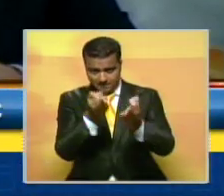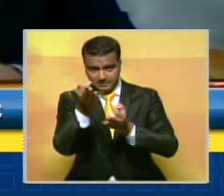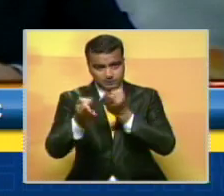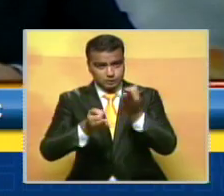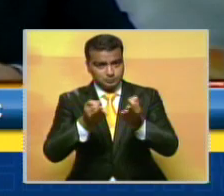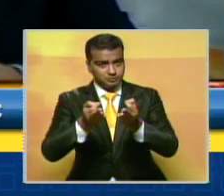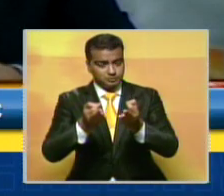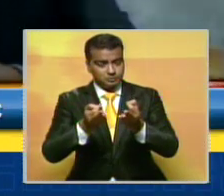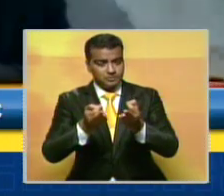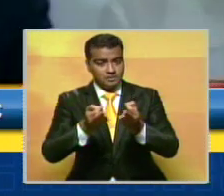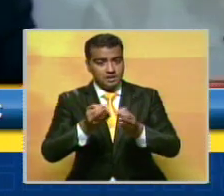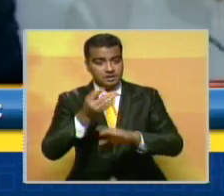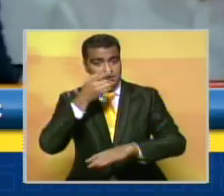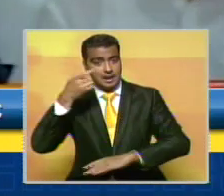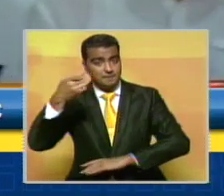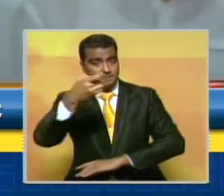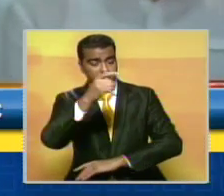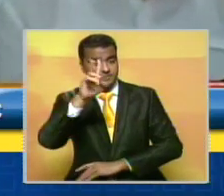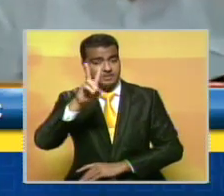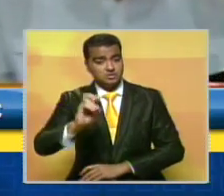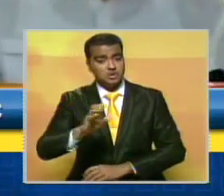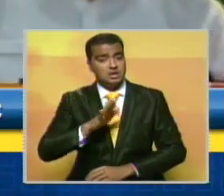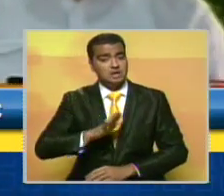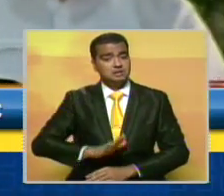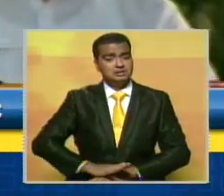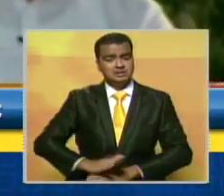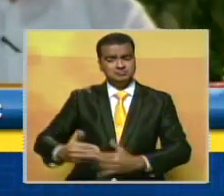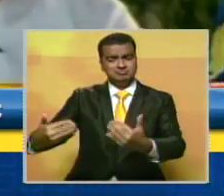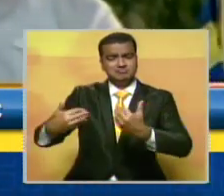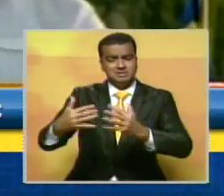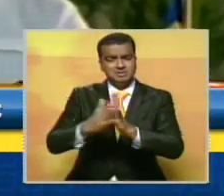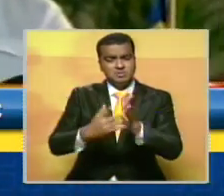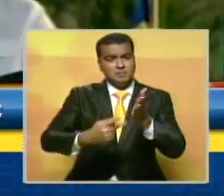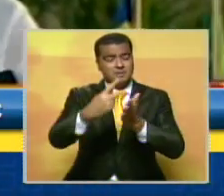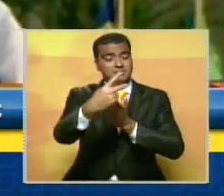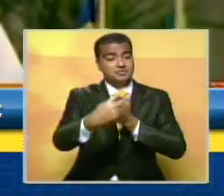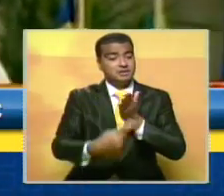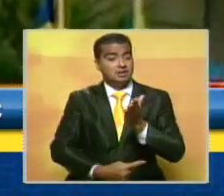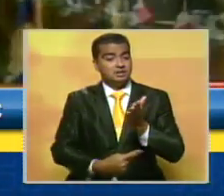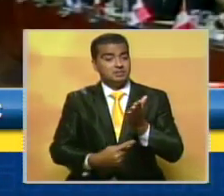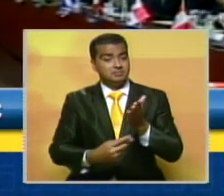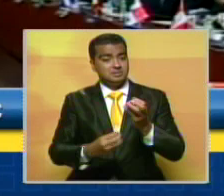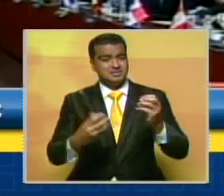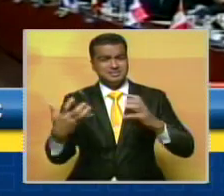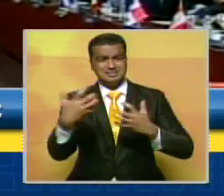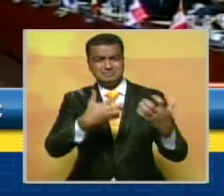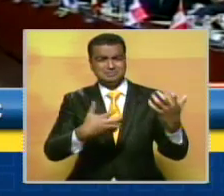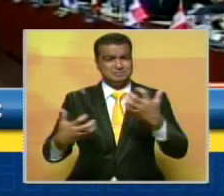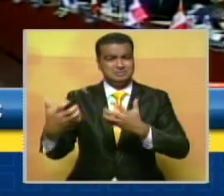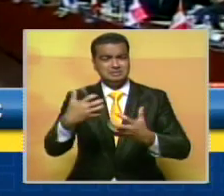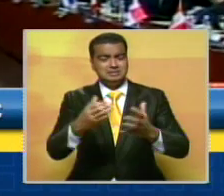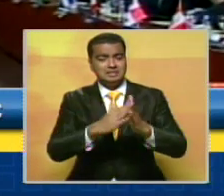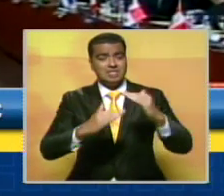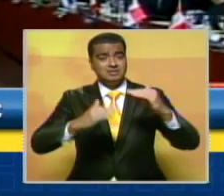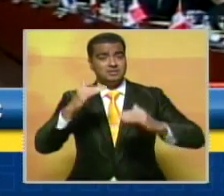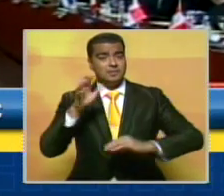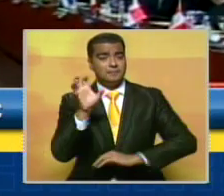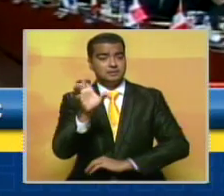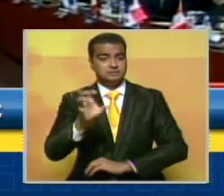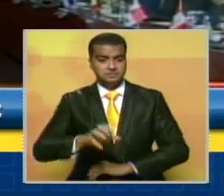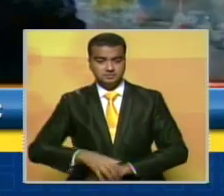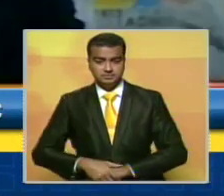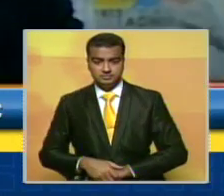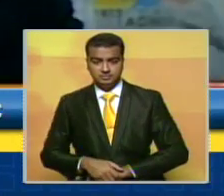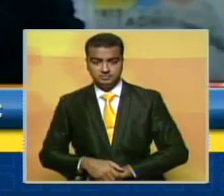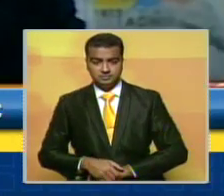Exteriores manifestó que el pueblo de Venezuela está enfrentando una acción planificada para generar la violencia y producir la desestabilización. En